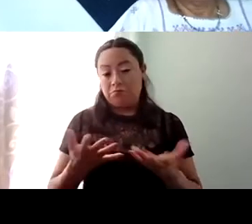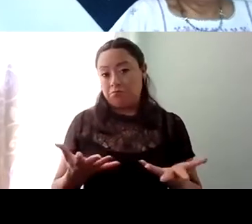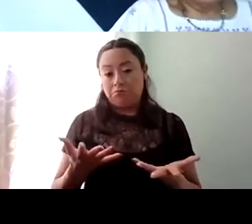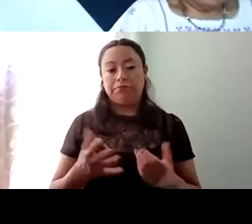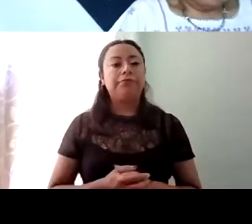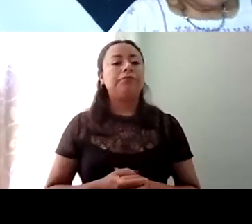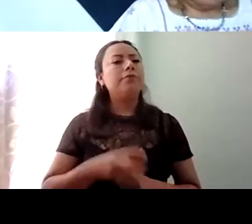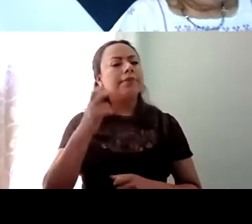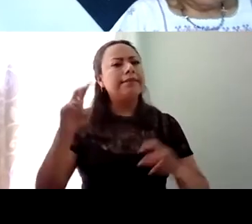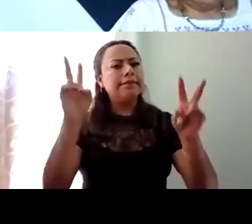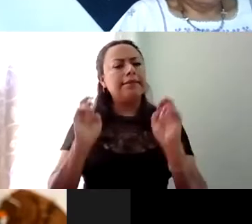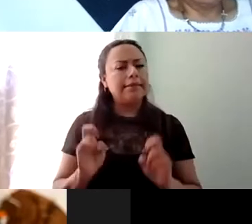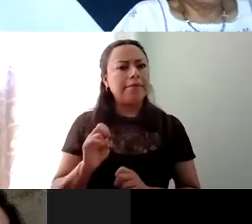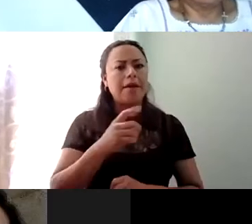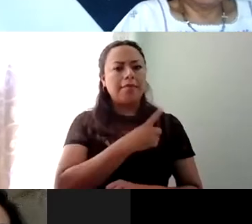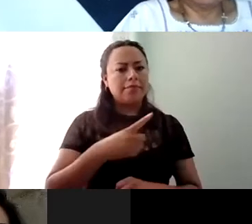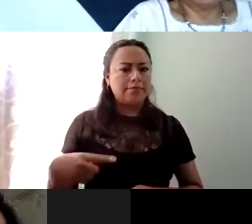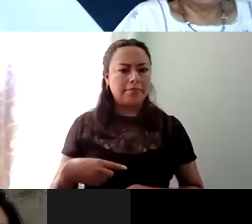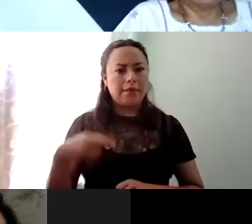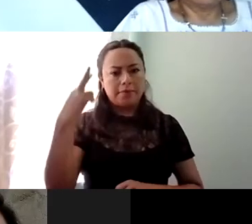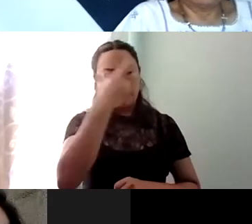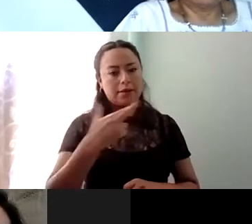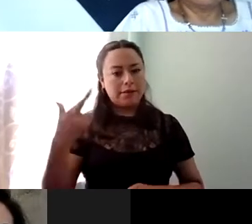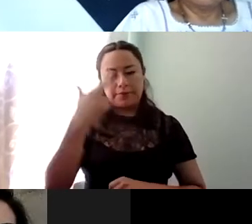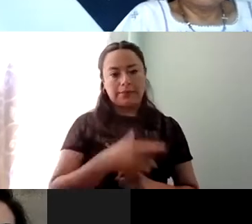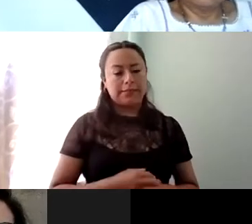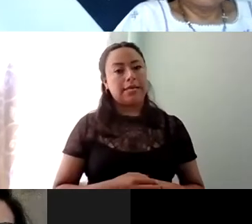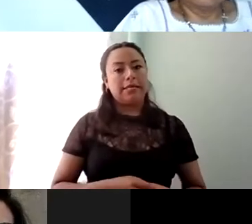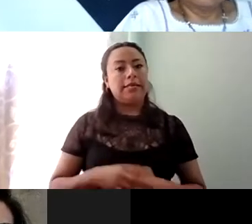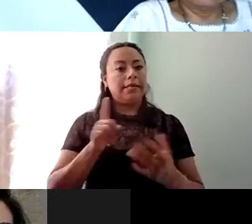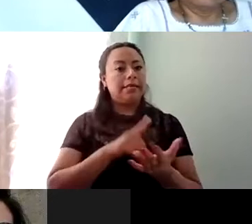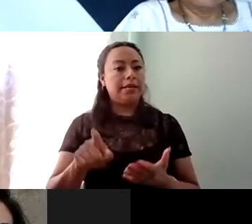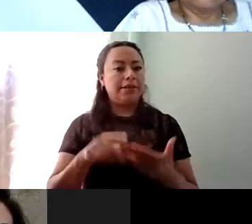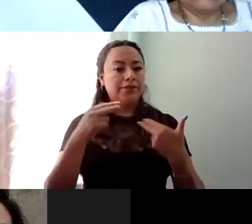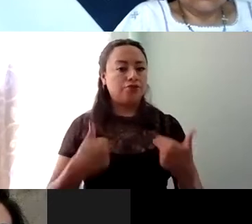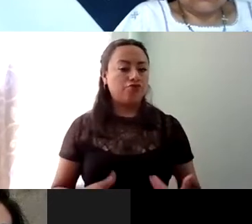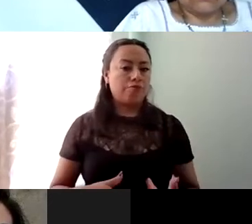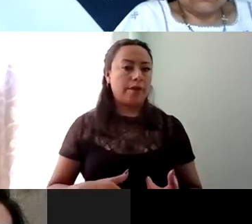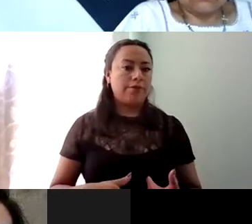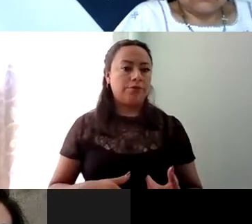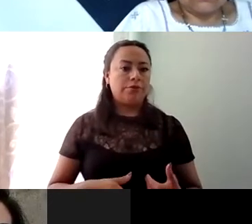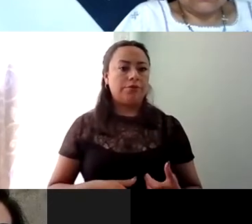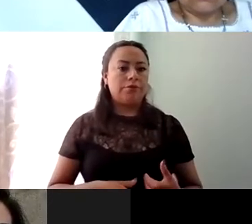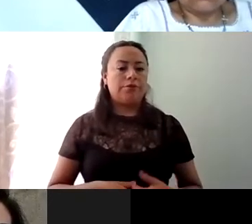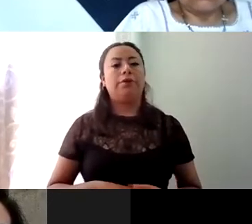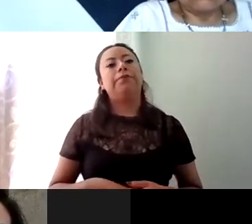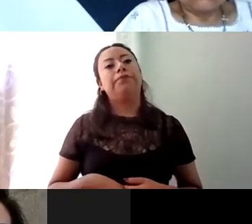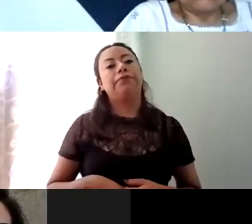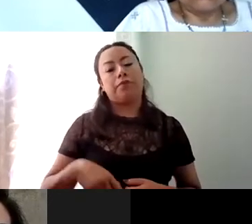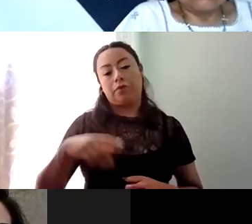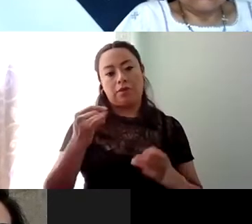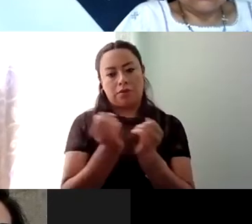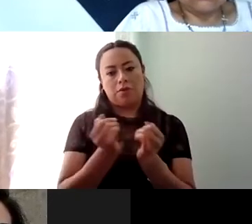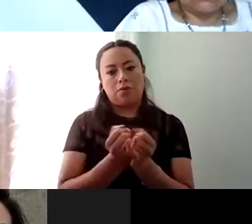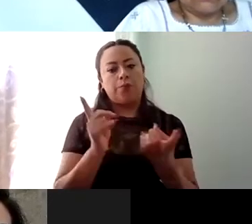que revisarse desde la perspectiva de derechos humanos y de la mano de la instrumentación del derecho al mínimo vital contenido en la